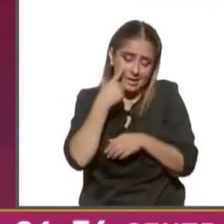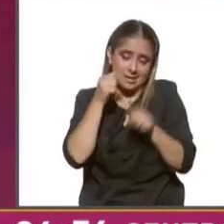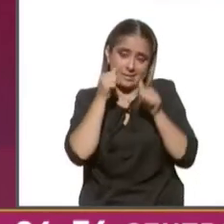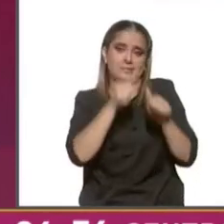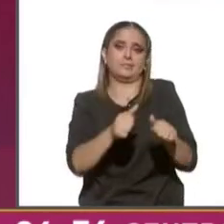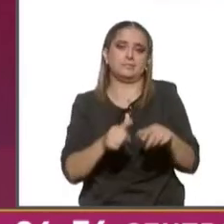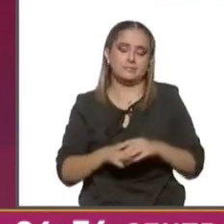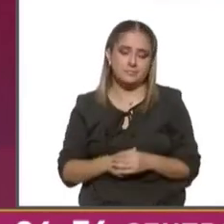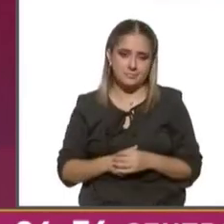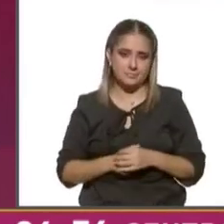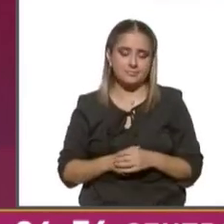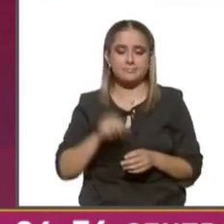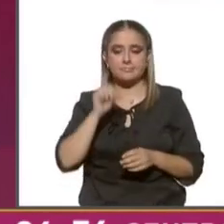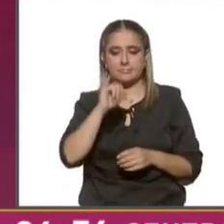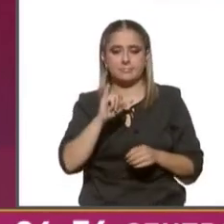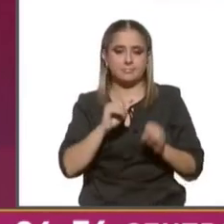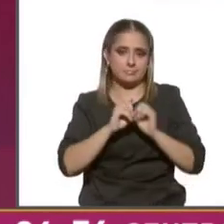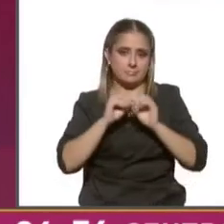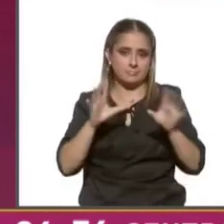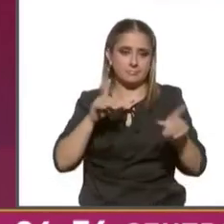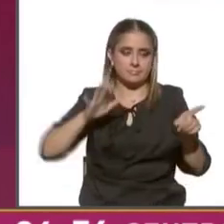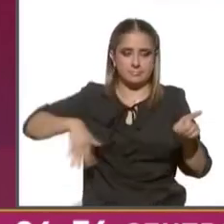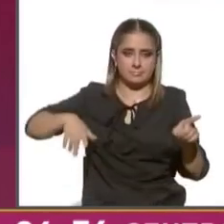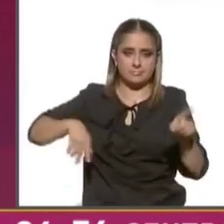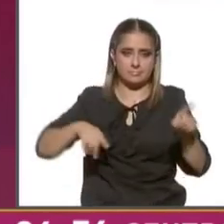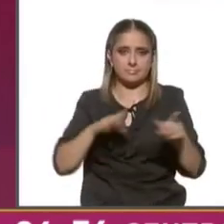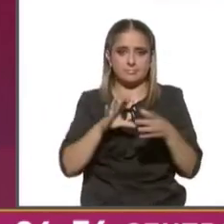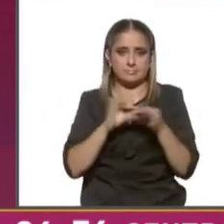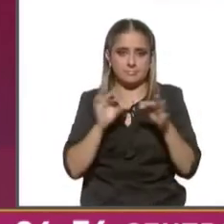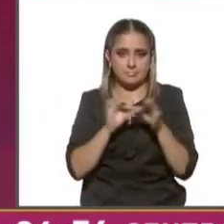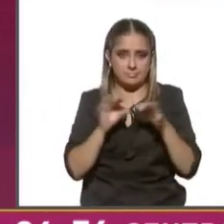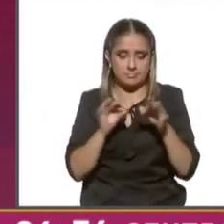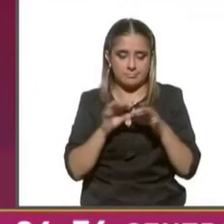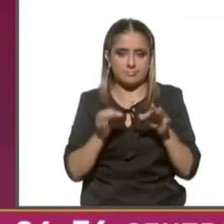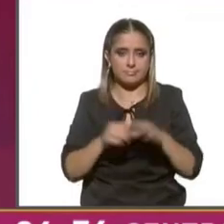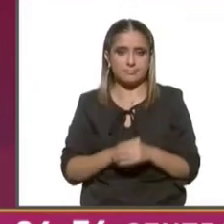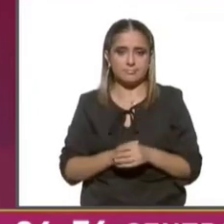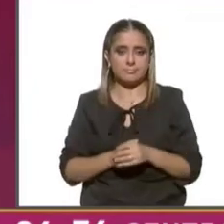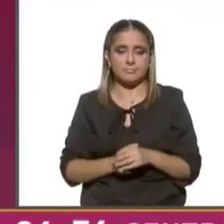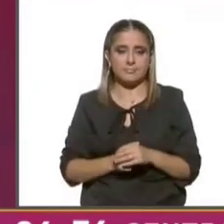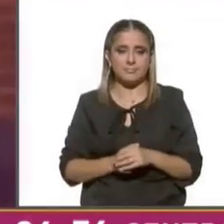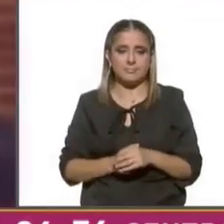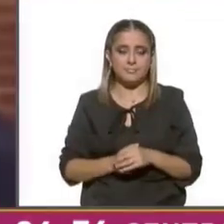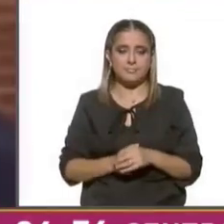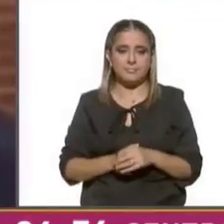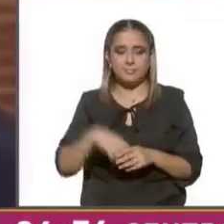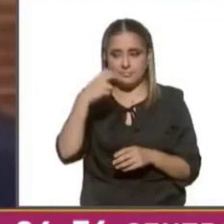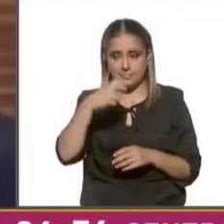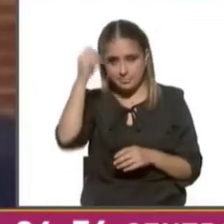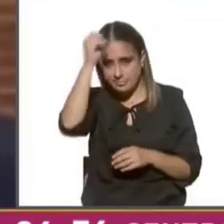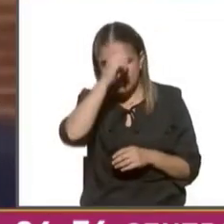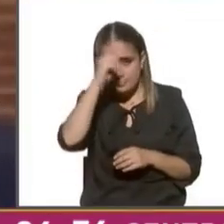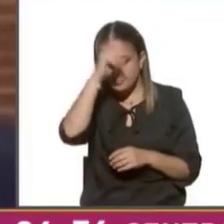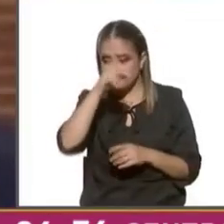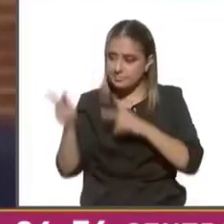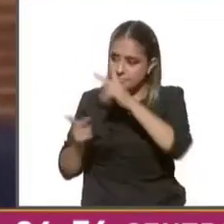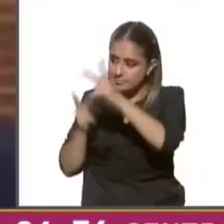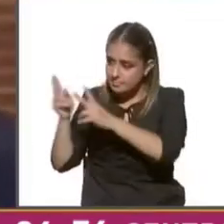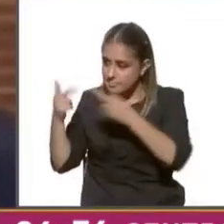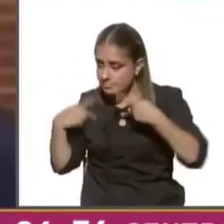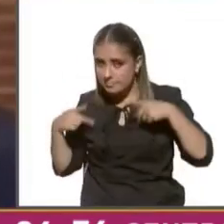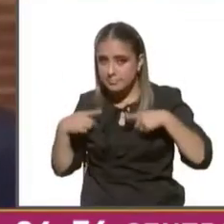¿no? Claro, pero como lo mencionas, yo creo que parte de esta discusión o de estas opiniones están permeadas por